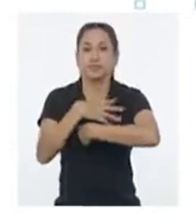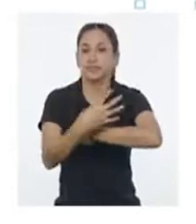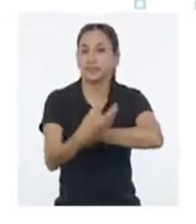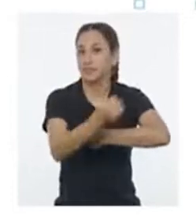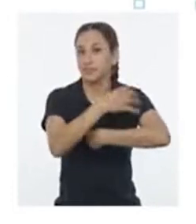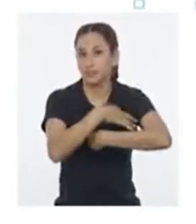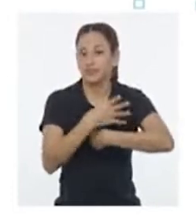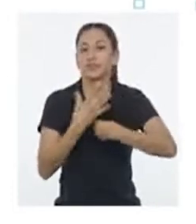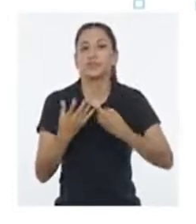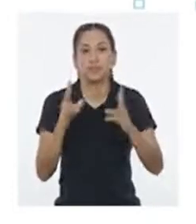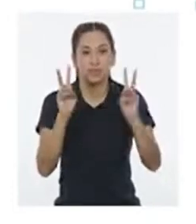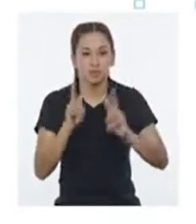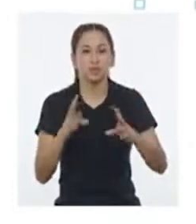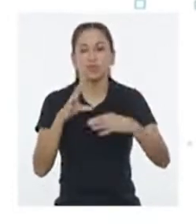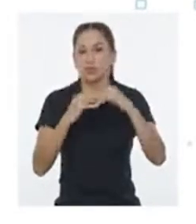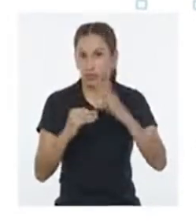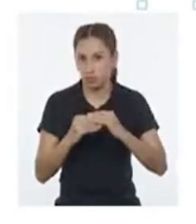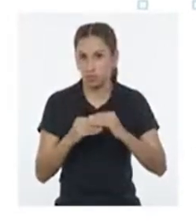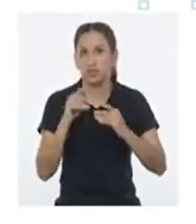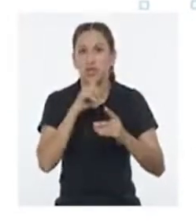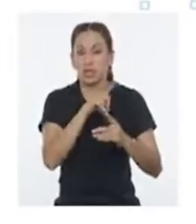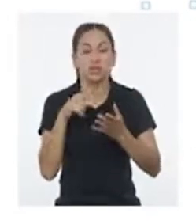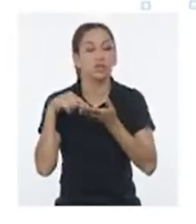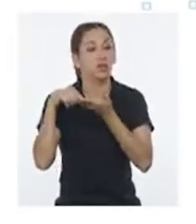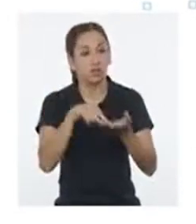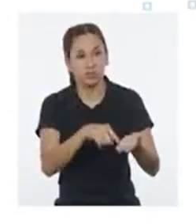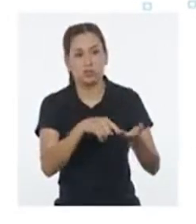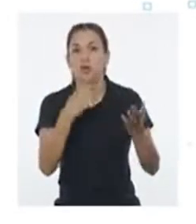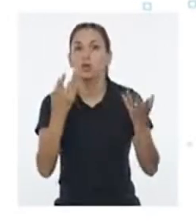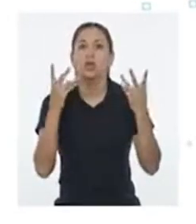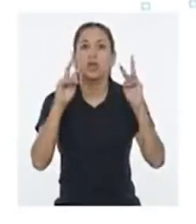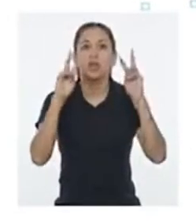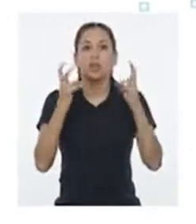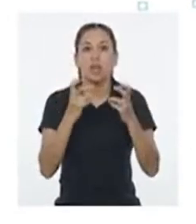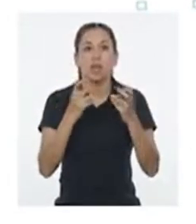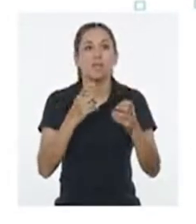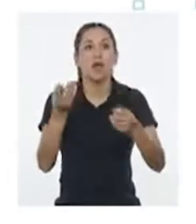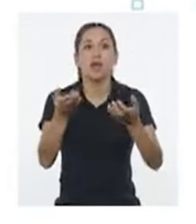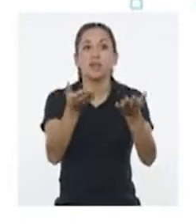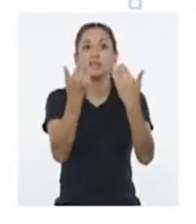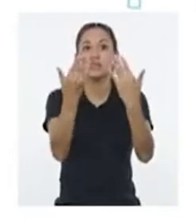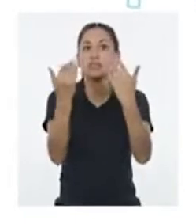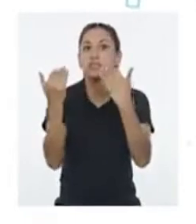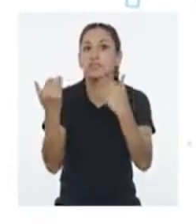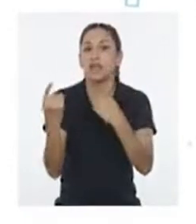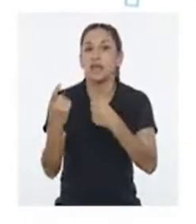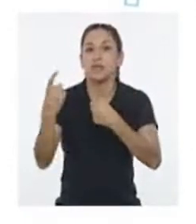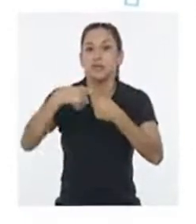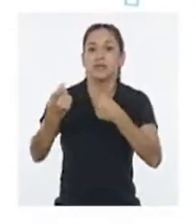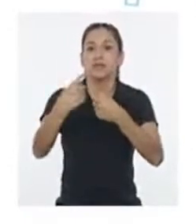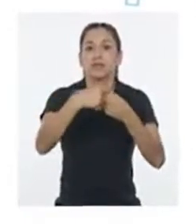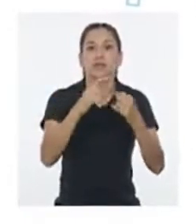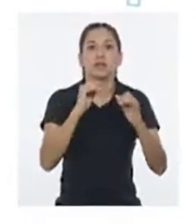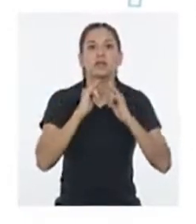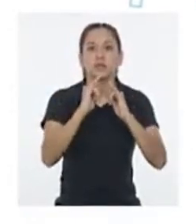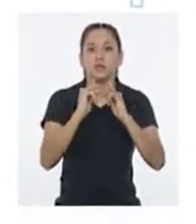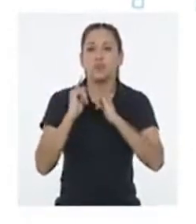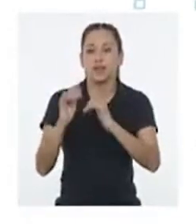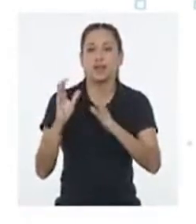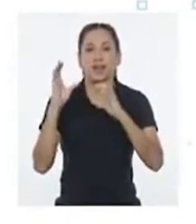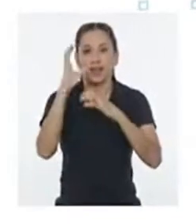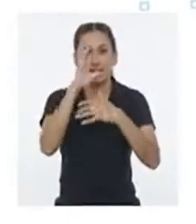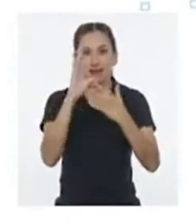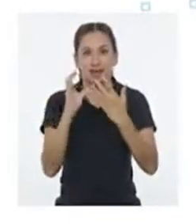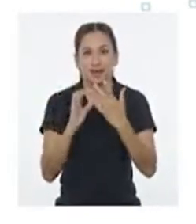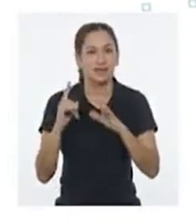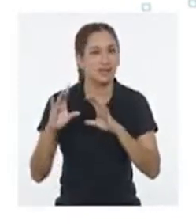misma manera que se estaba obligado a asistir ante una convocatoria de similares